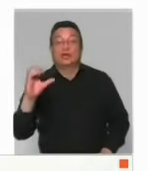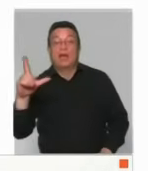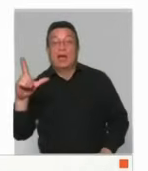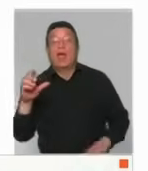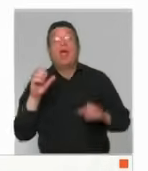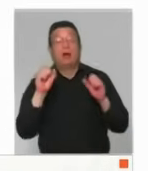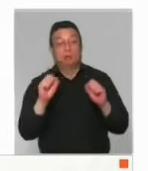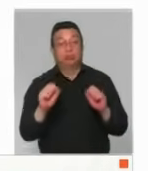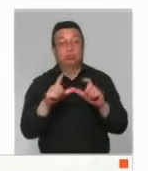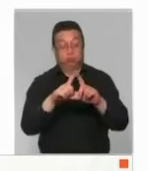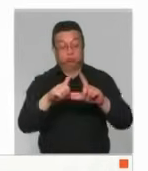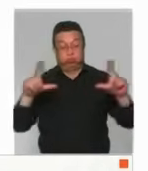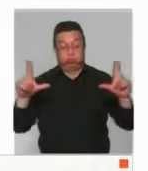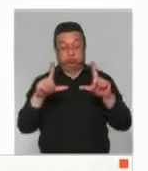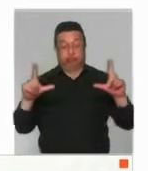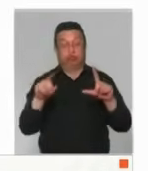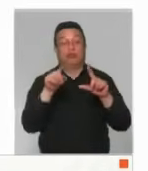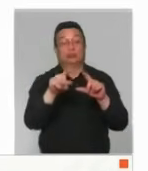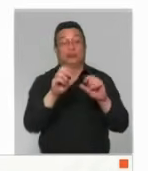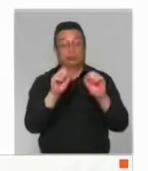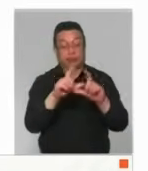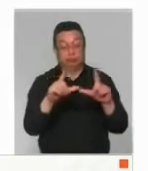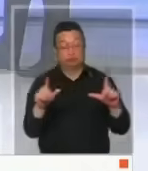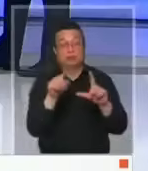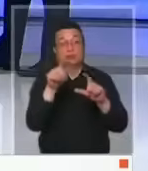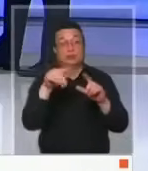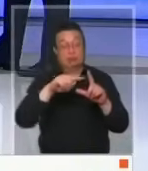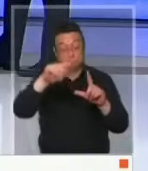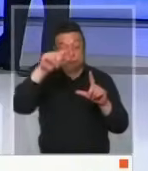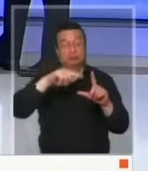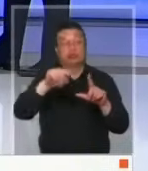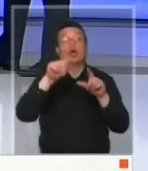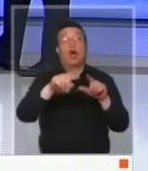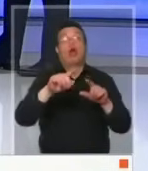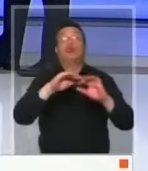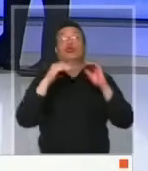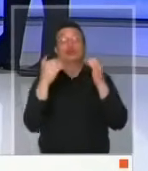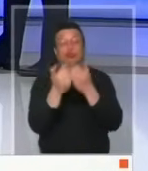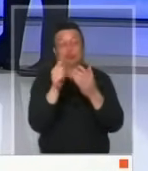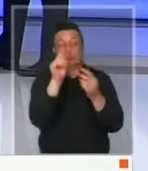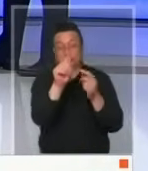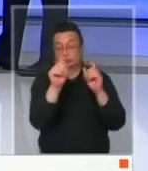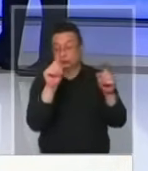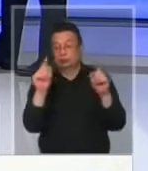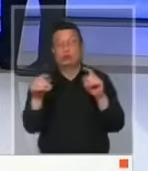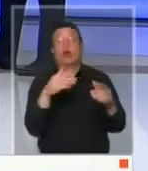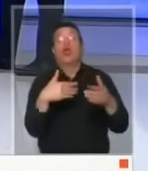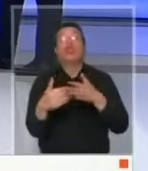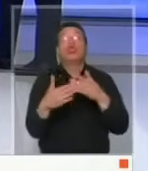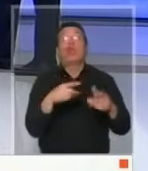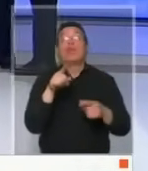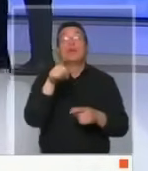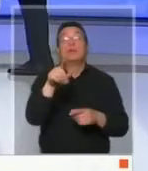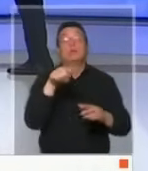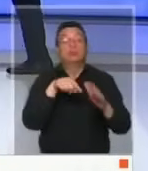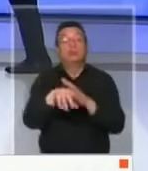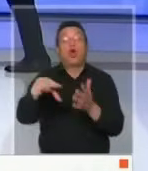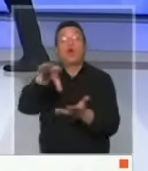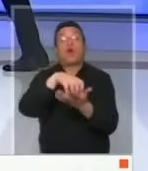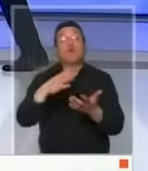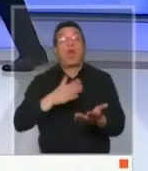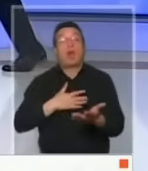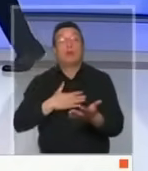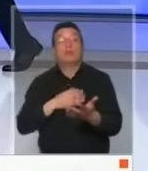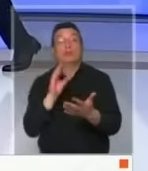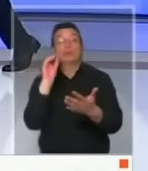despliega hacia más adelante también la página hay todo un banner No usted puede meter su comuna y